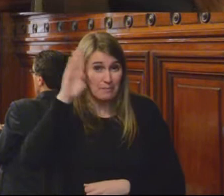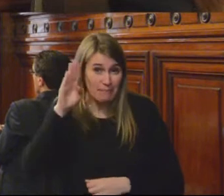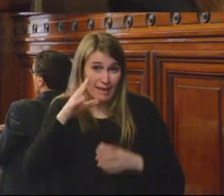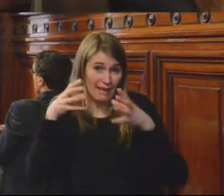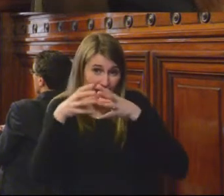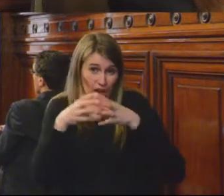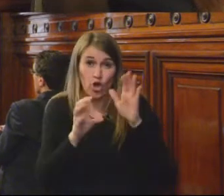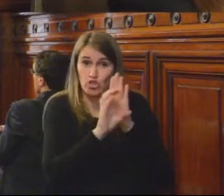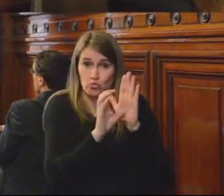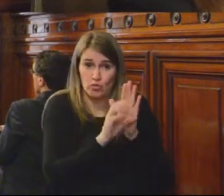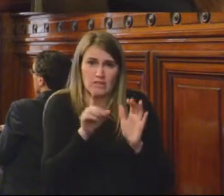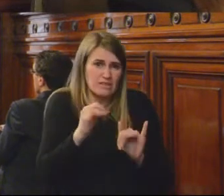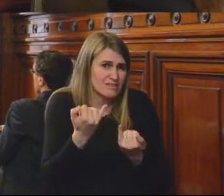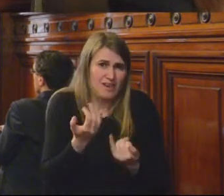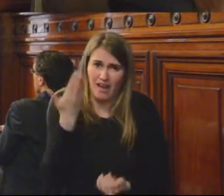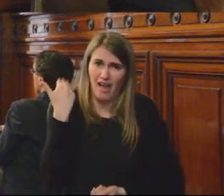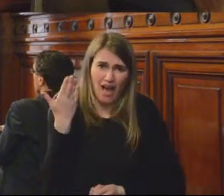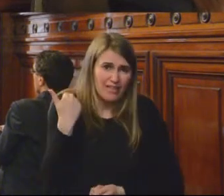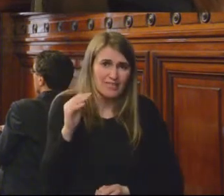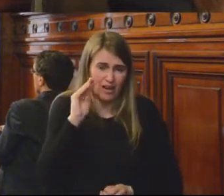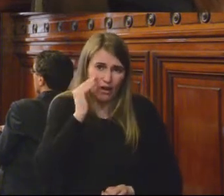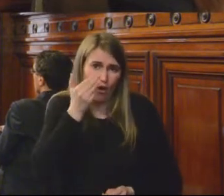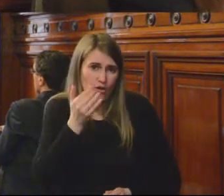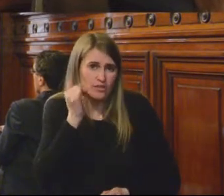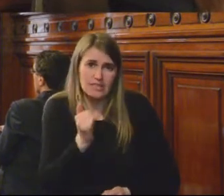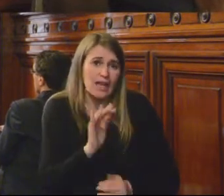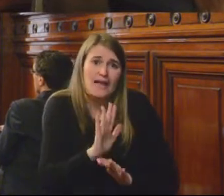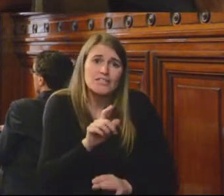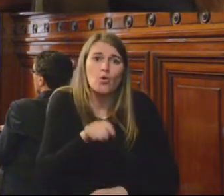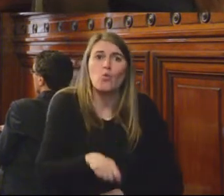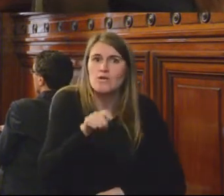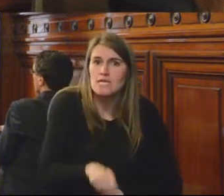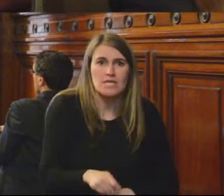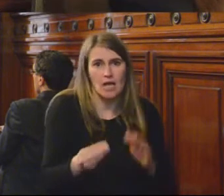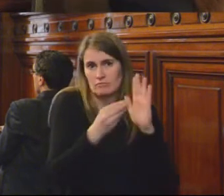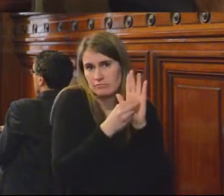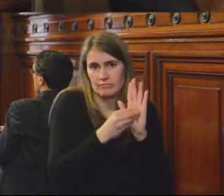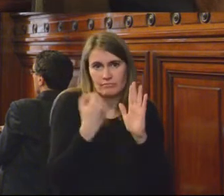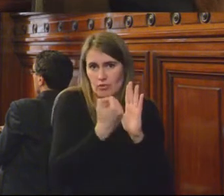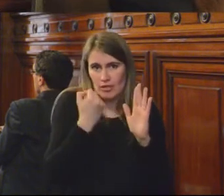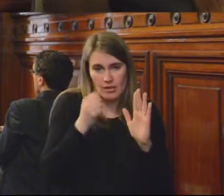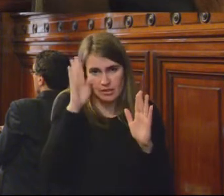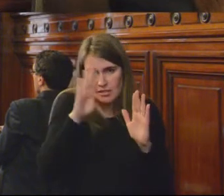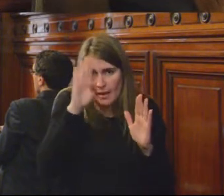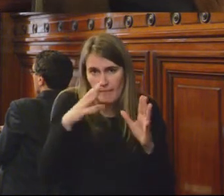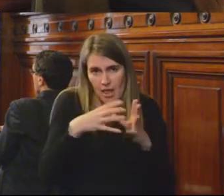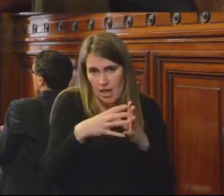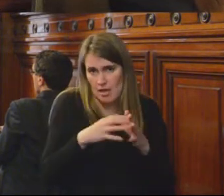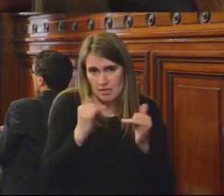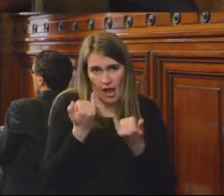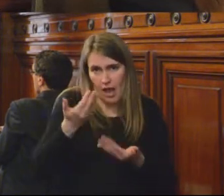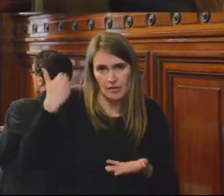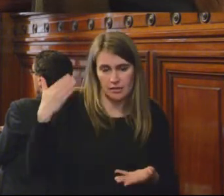es una figura creada, reconocida por la doctrina jurídica más destacada en el país. Desde el abate Sieyès